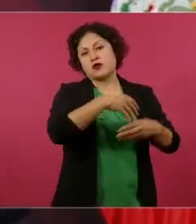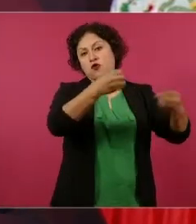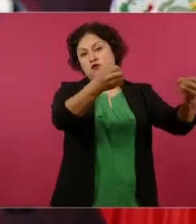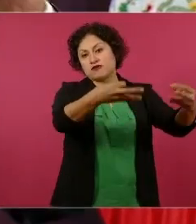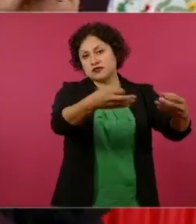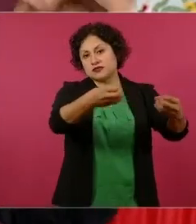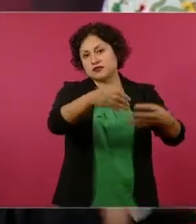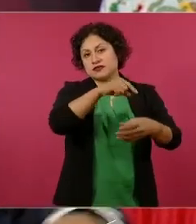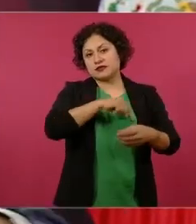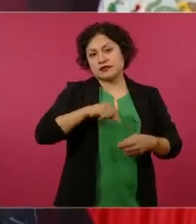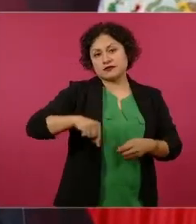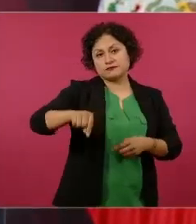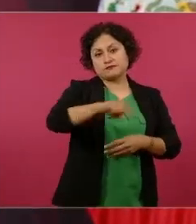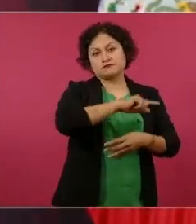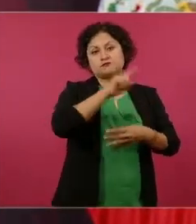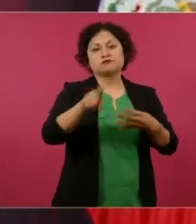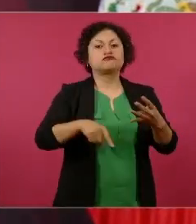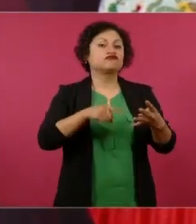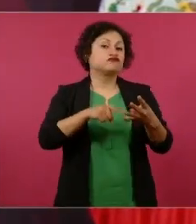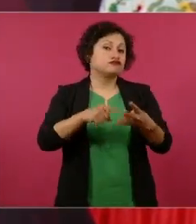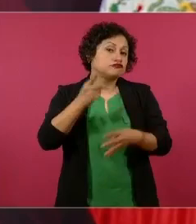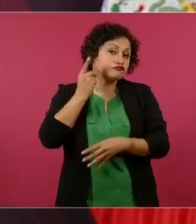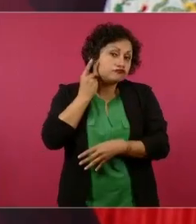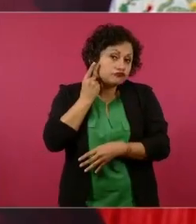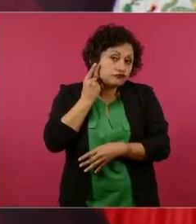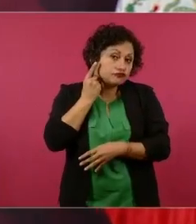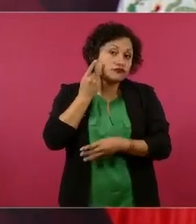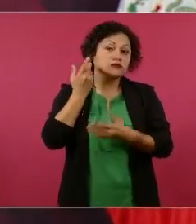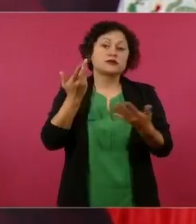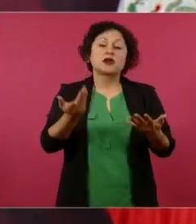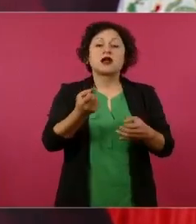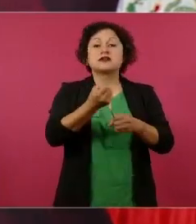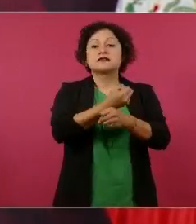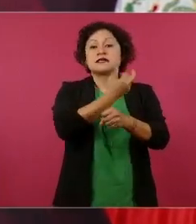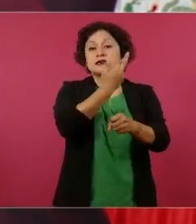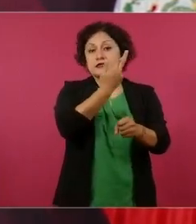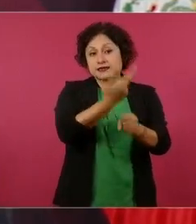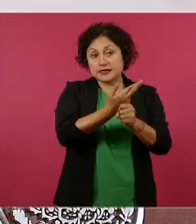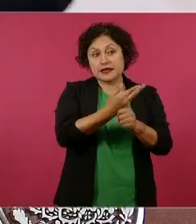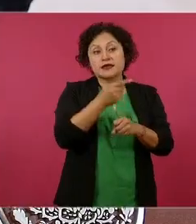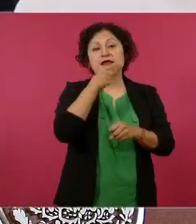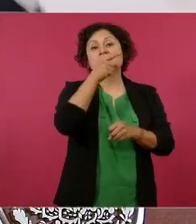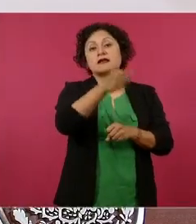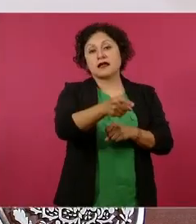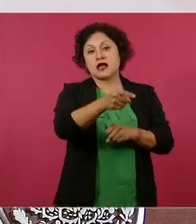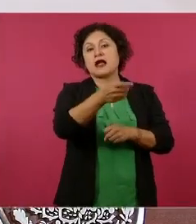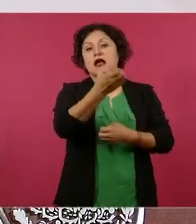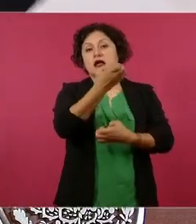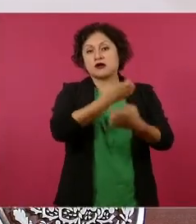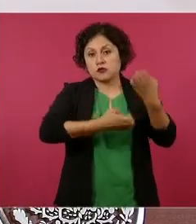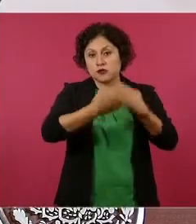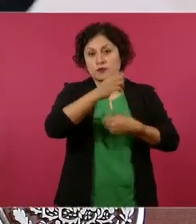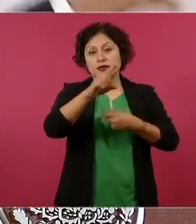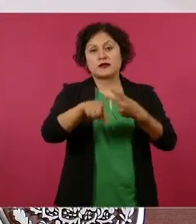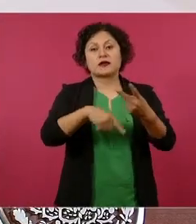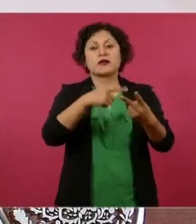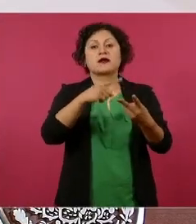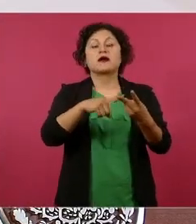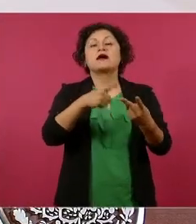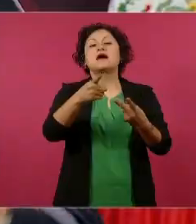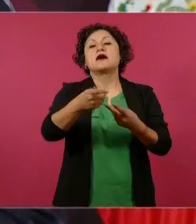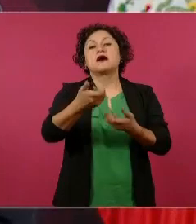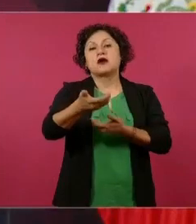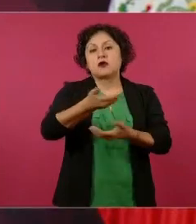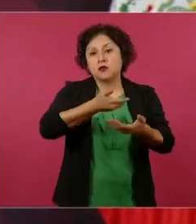la Secretaría de Energía, la Secretaría de Comercio, la Secretaría, como en este caso,